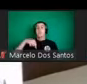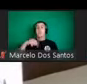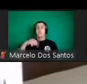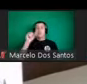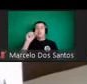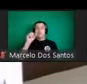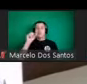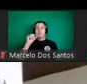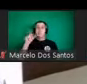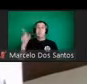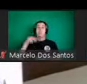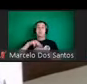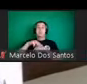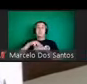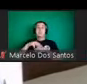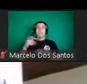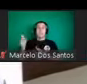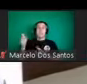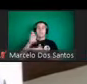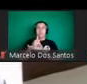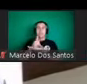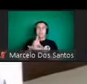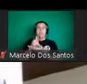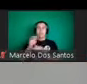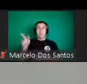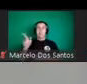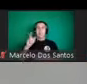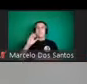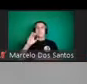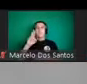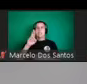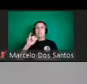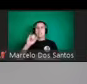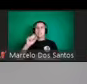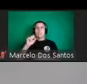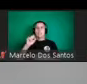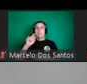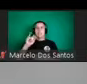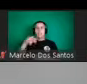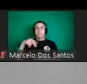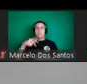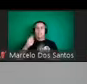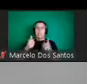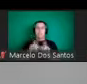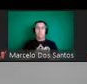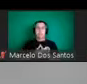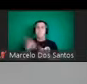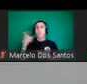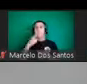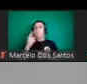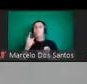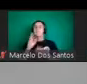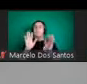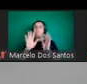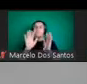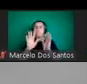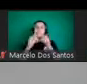uso de la palabra a continuación. Sí, solamente quiero pedir algunas disculpas por